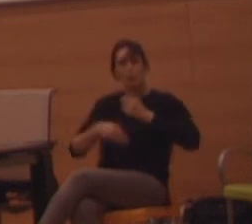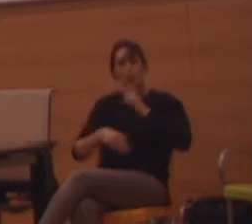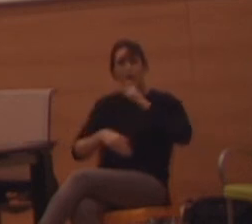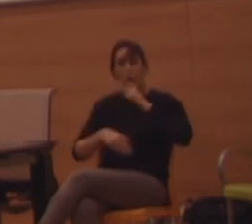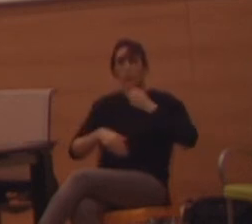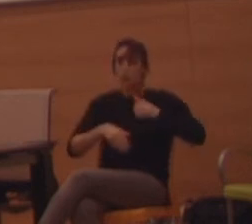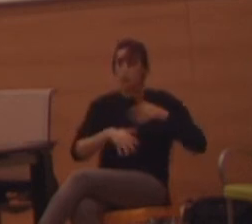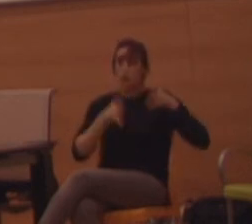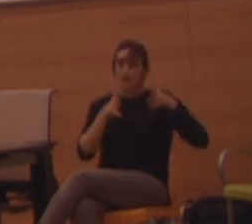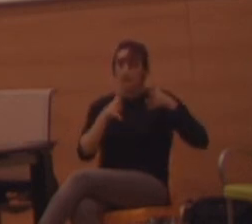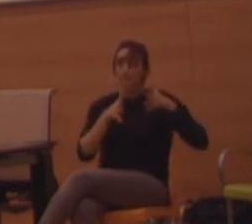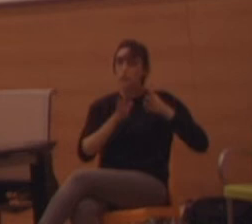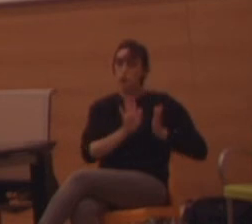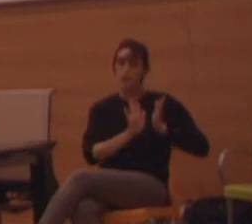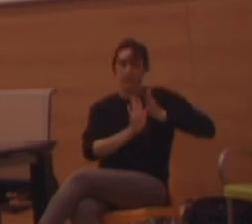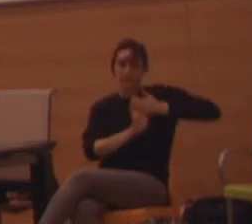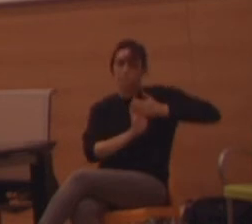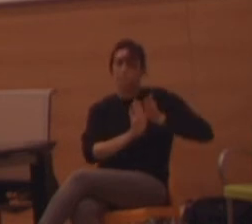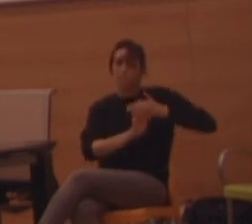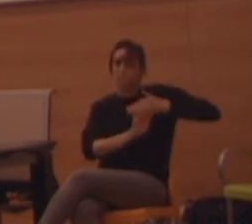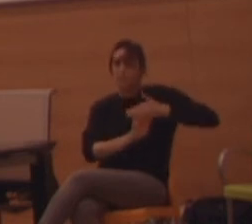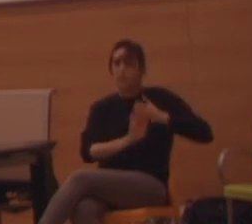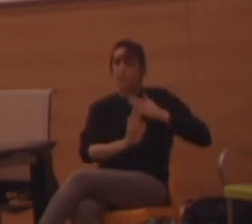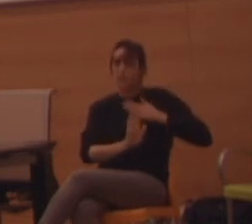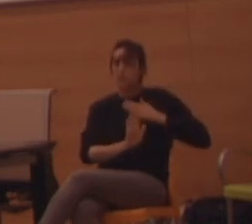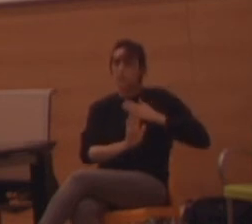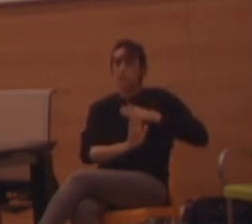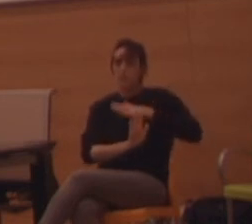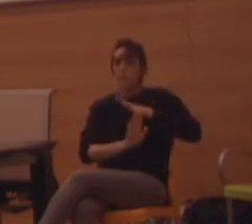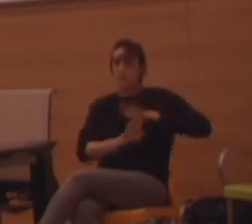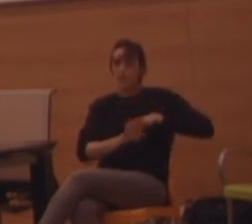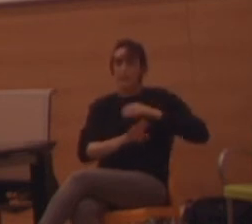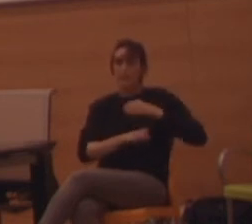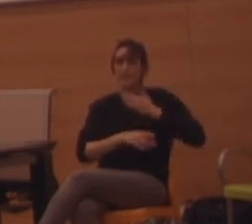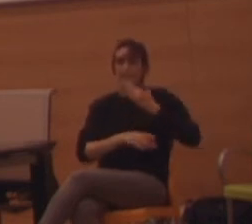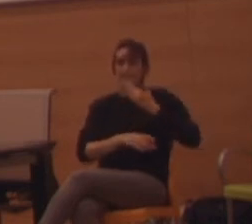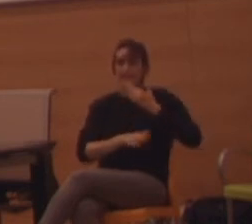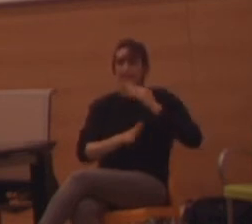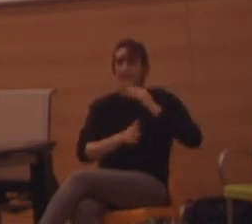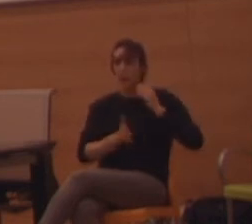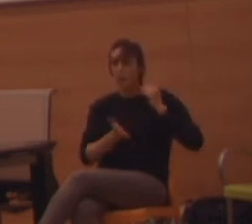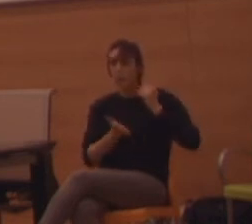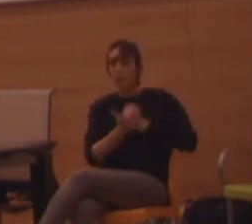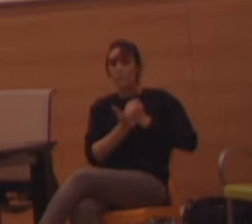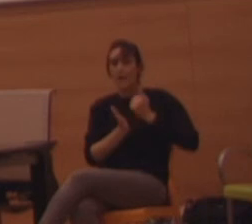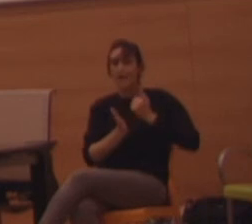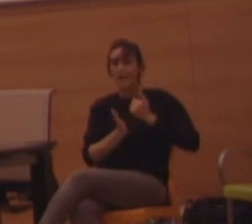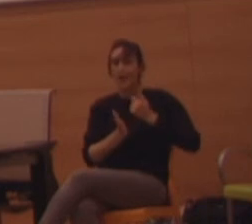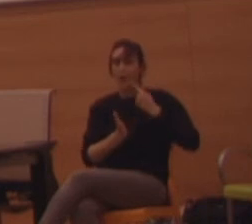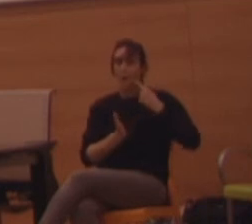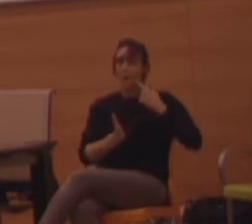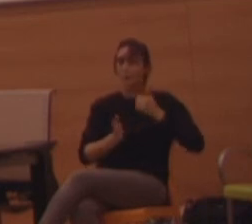liberadores de plata de estos que desbridan mucho, que son los que se llama según el marketing que tienen del